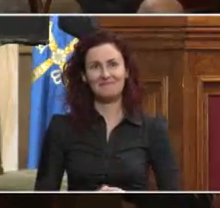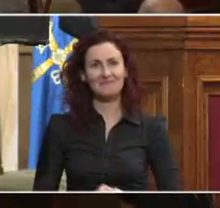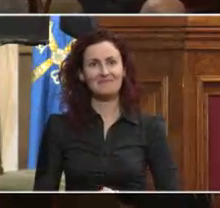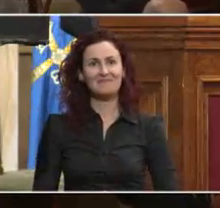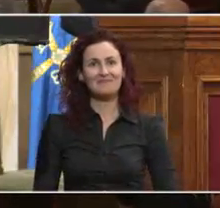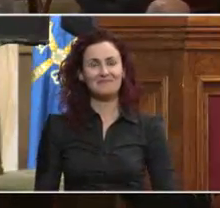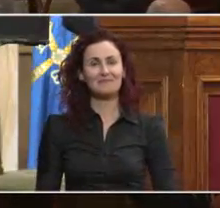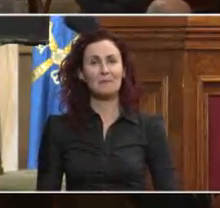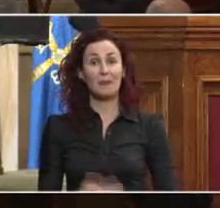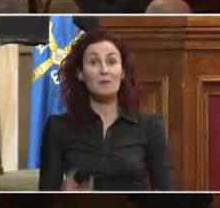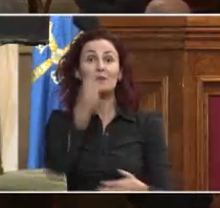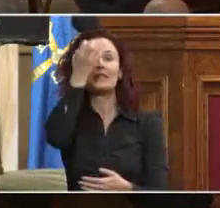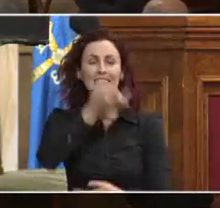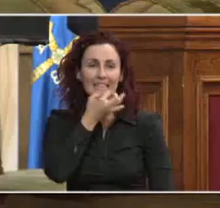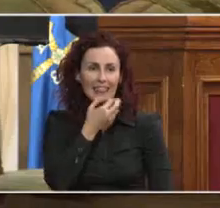Buenas tardes.